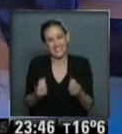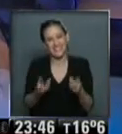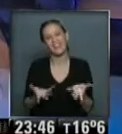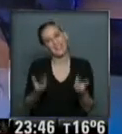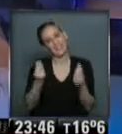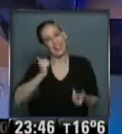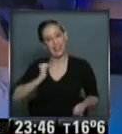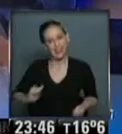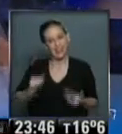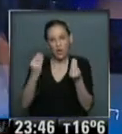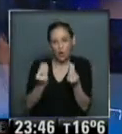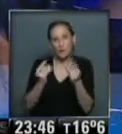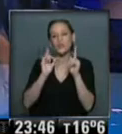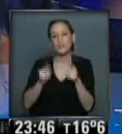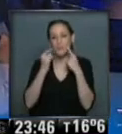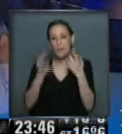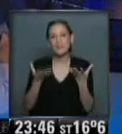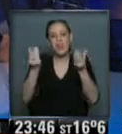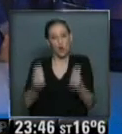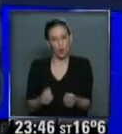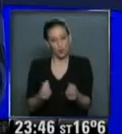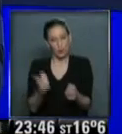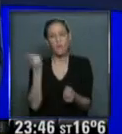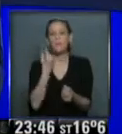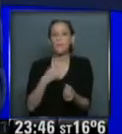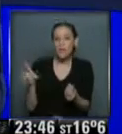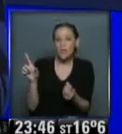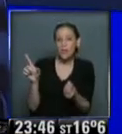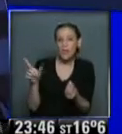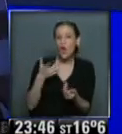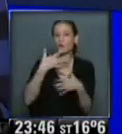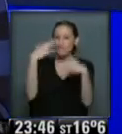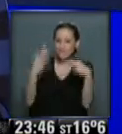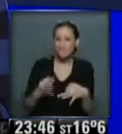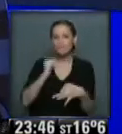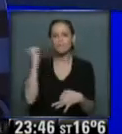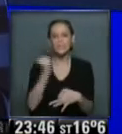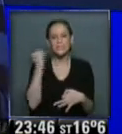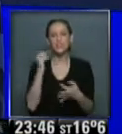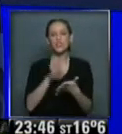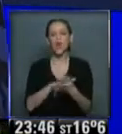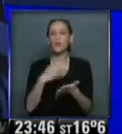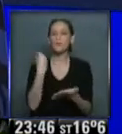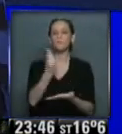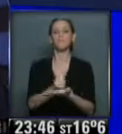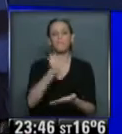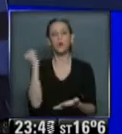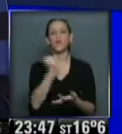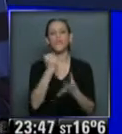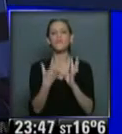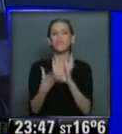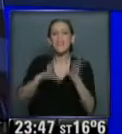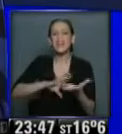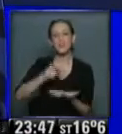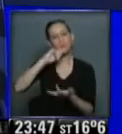muestra cómo es eso. Bien. Pero lo que definitivamente lo lanzó el estrellato fue una versión hermosa, en mi